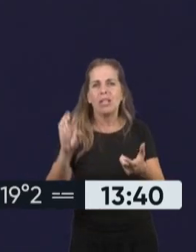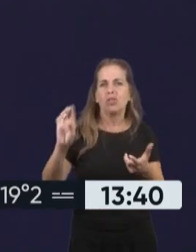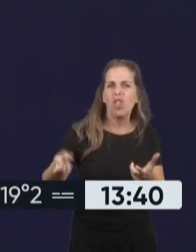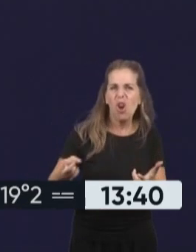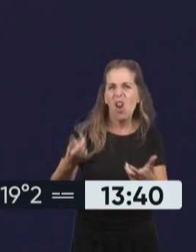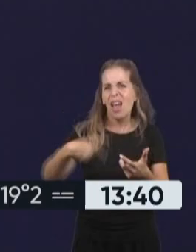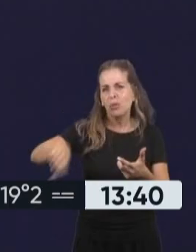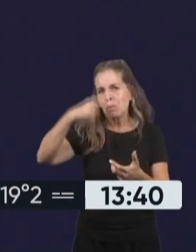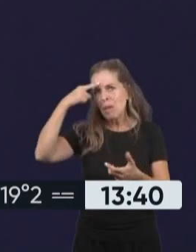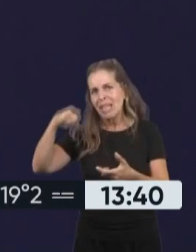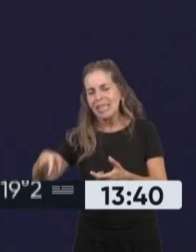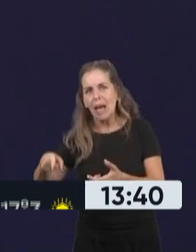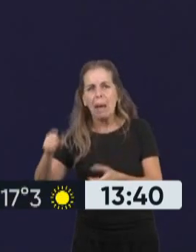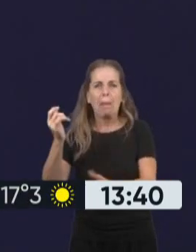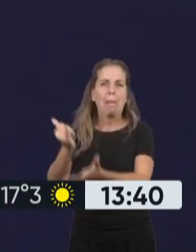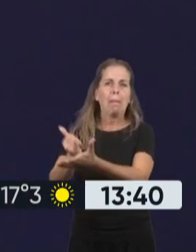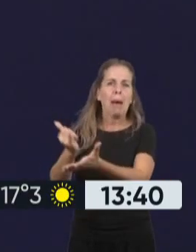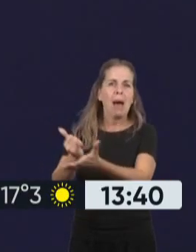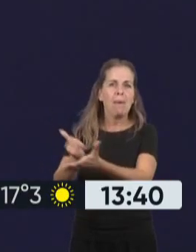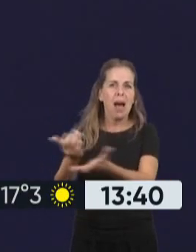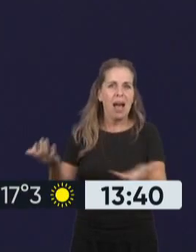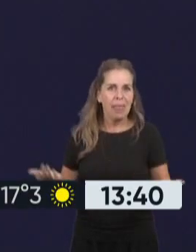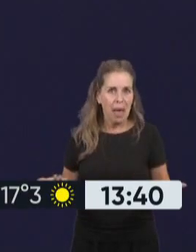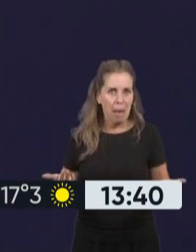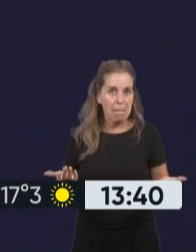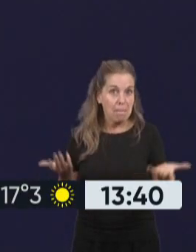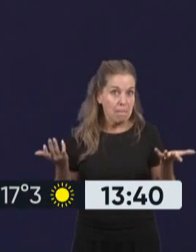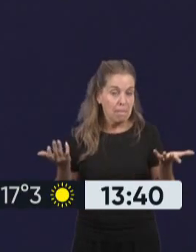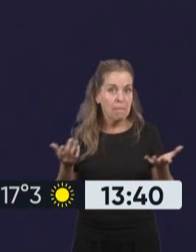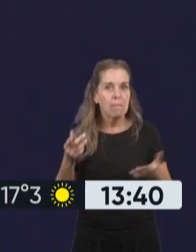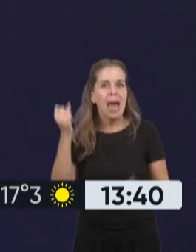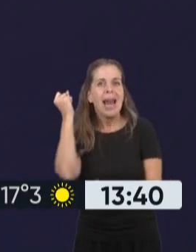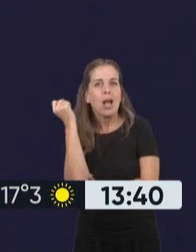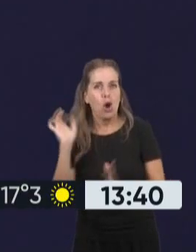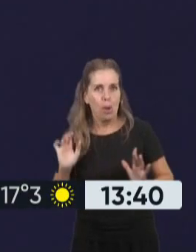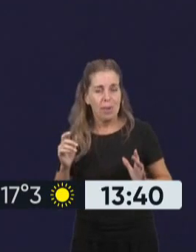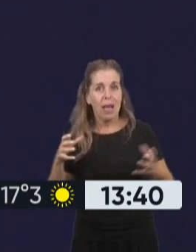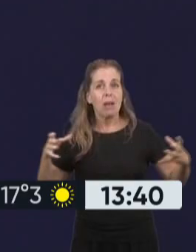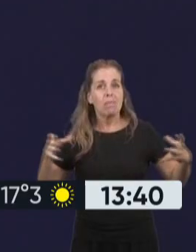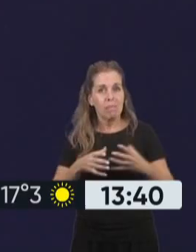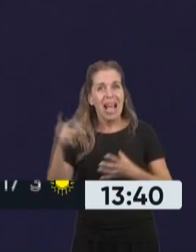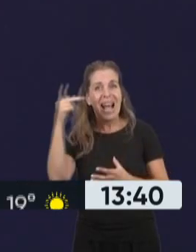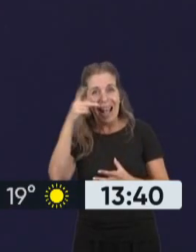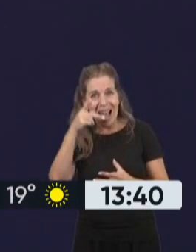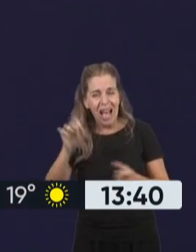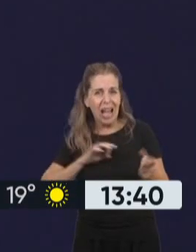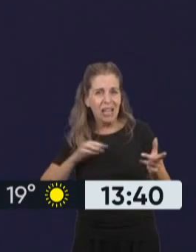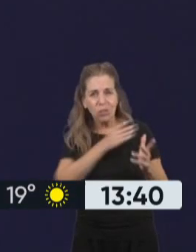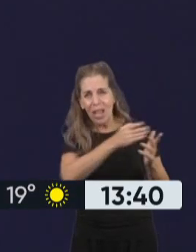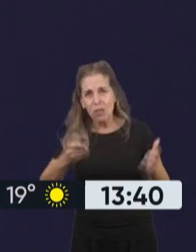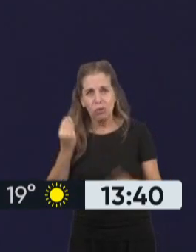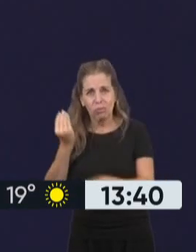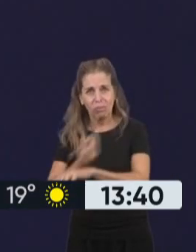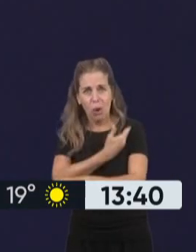eran importantes dentro de la salud económica de un país. Y destruyeron el país, porque en definitiva lo que terminó pasando fue